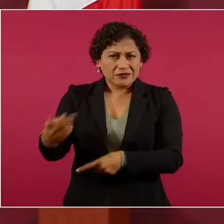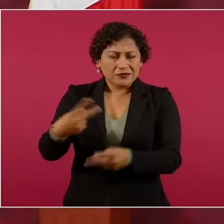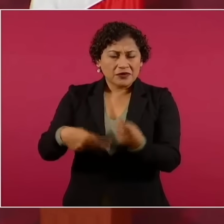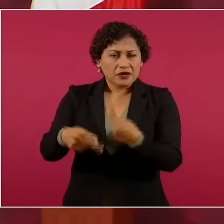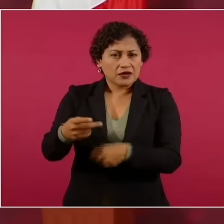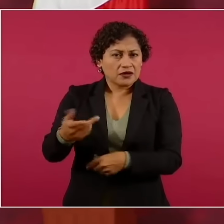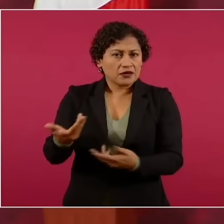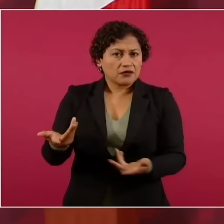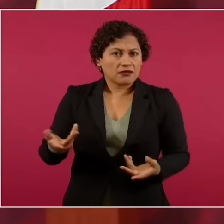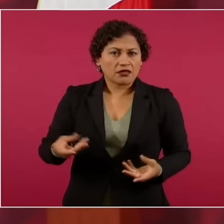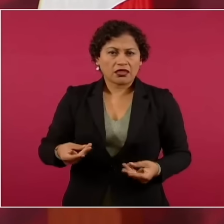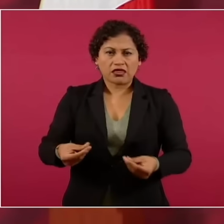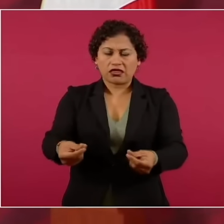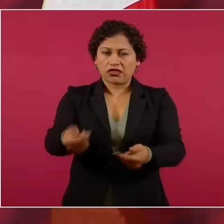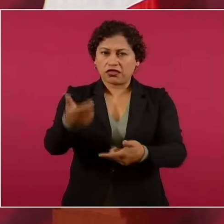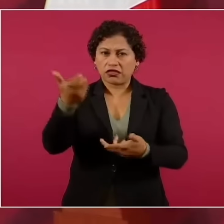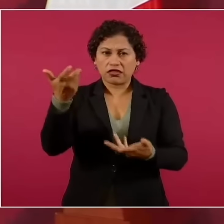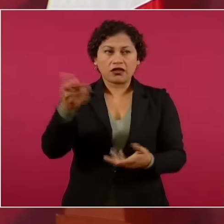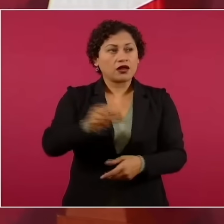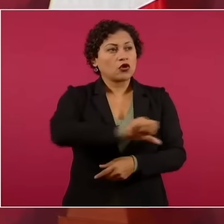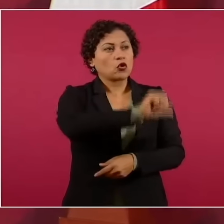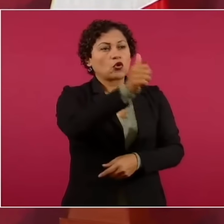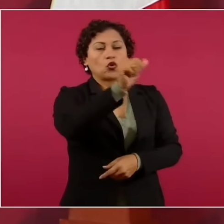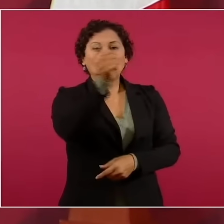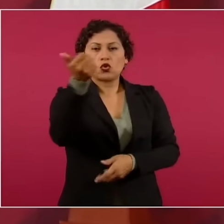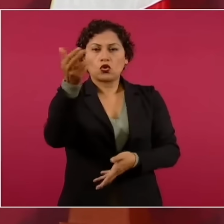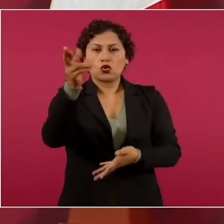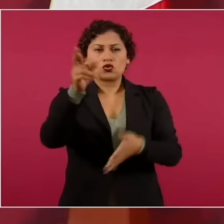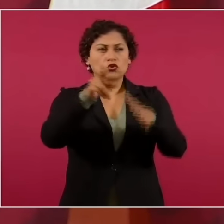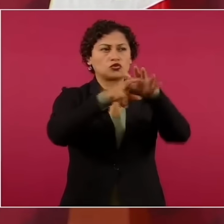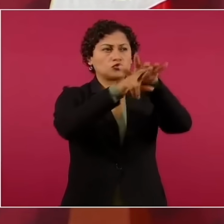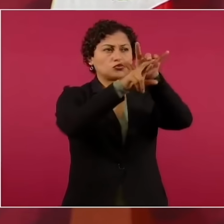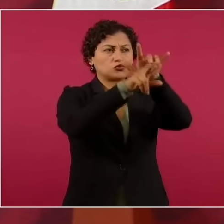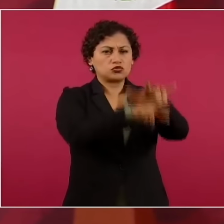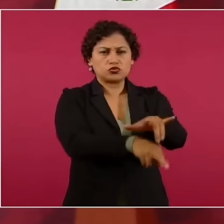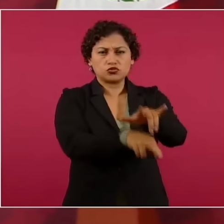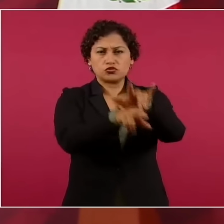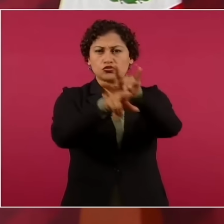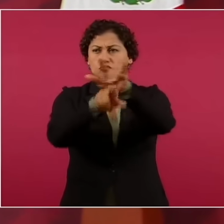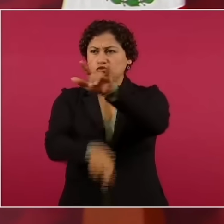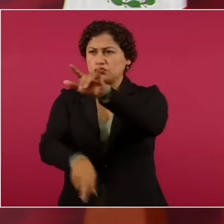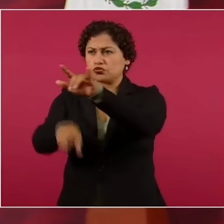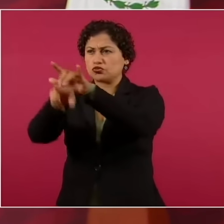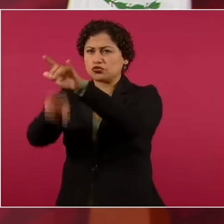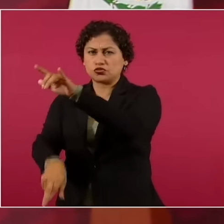Y otros que tiran también para probar